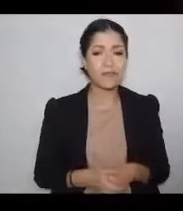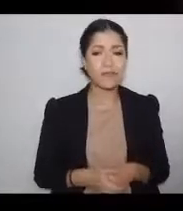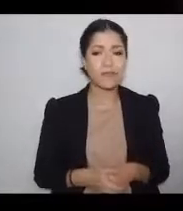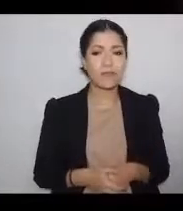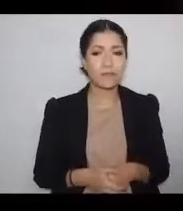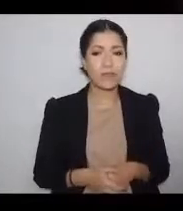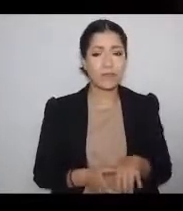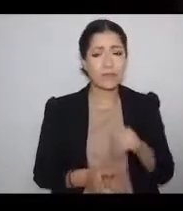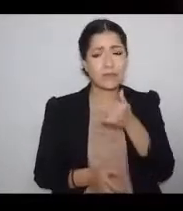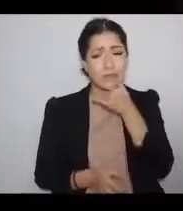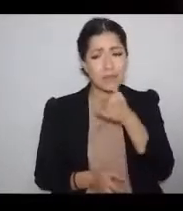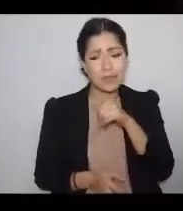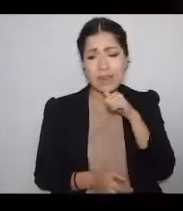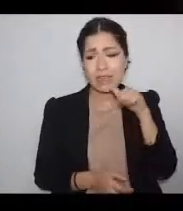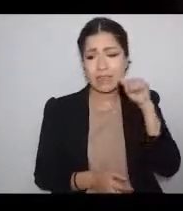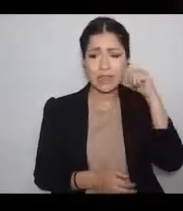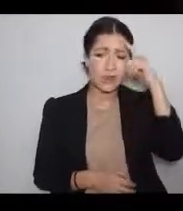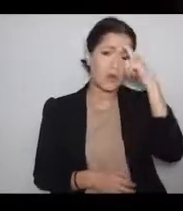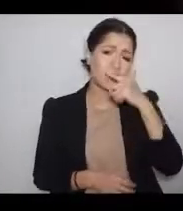Lamento lo que dije anoche.